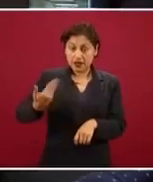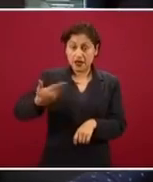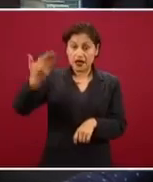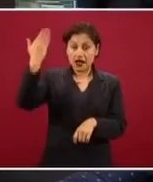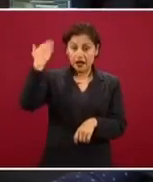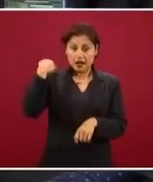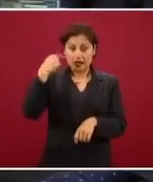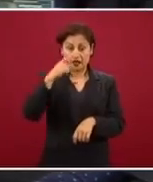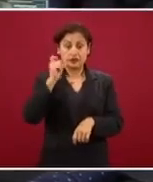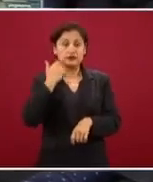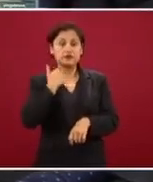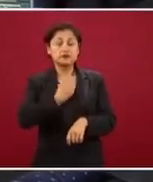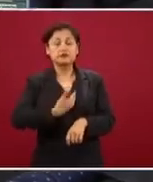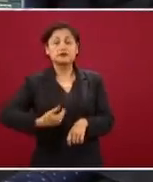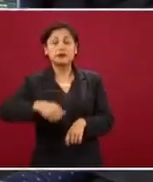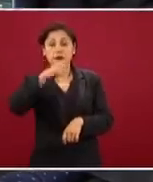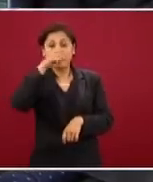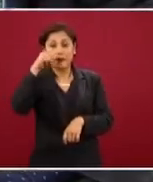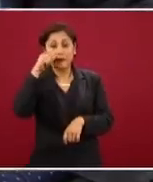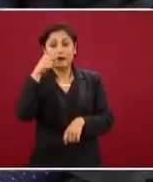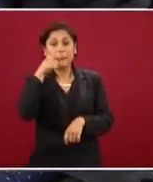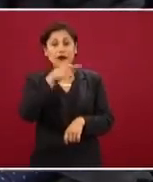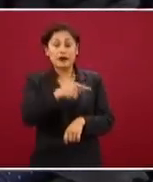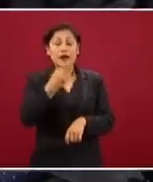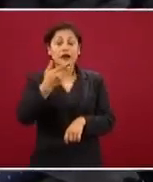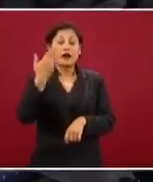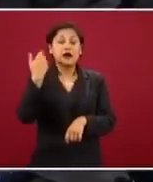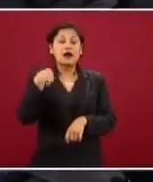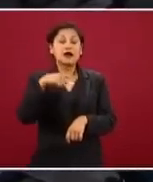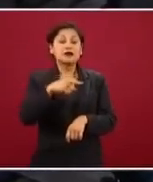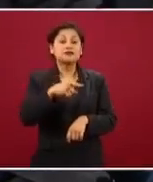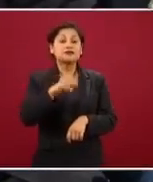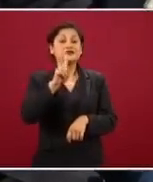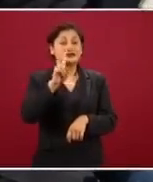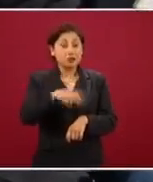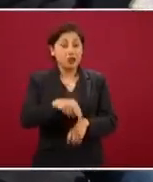se enfrentaba constantemente. Para empezar,